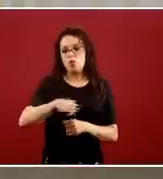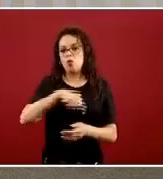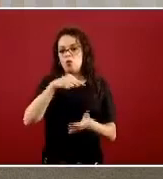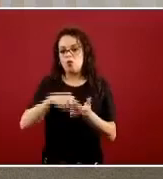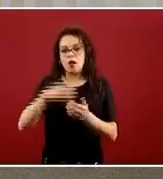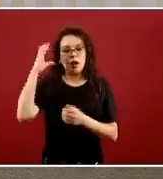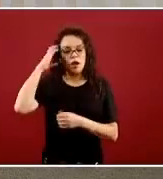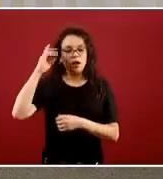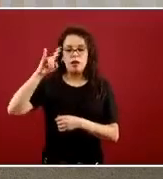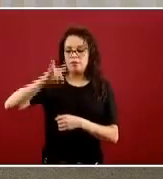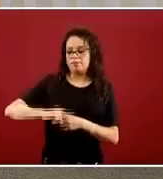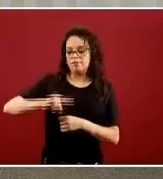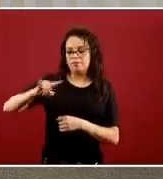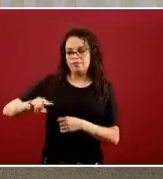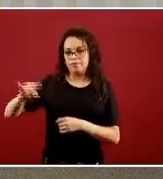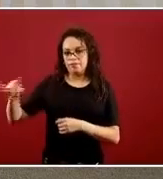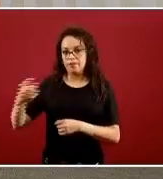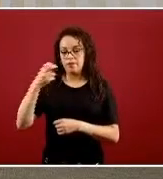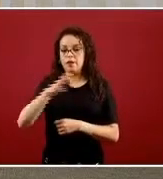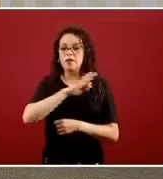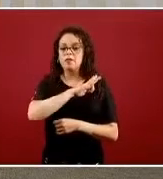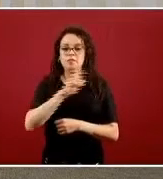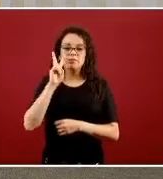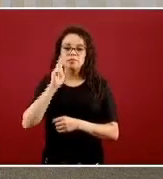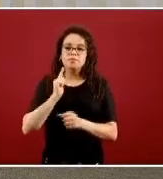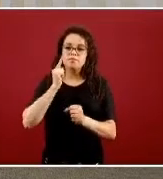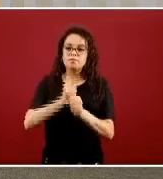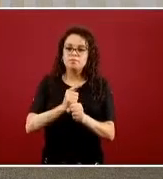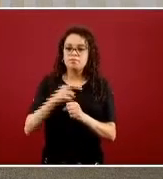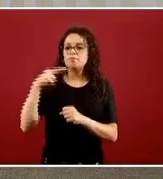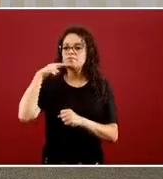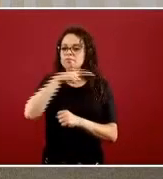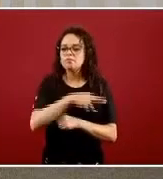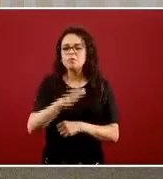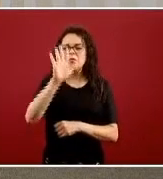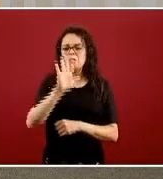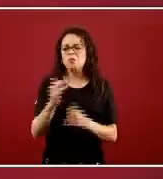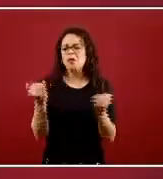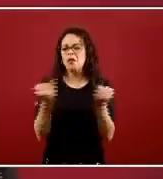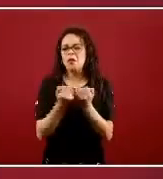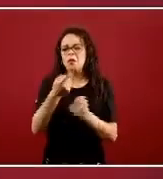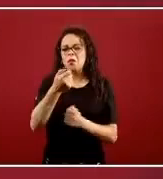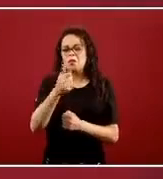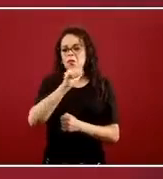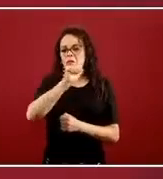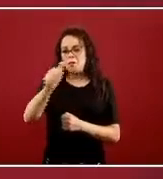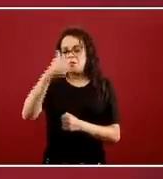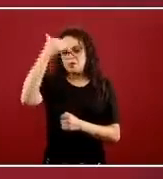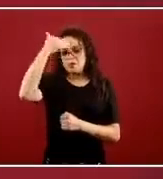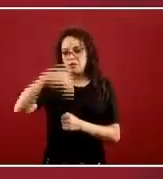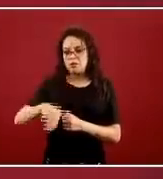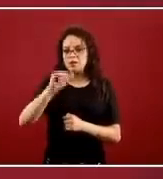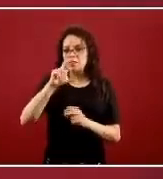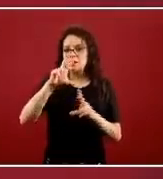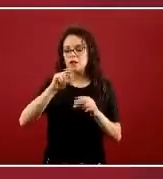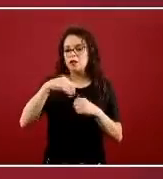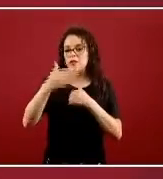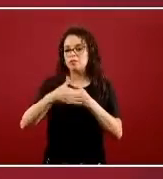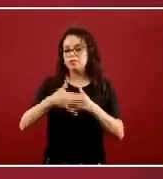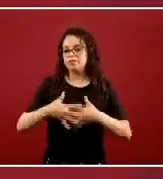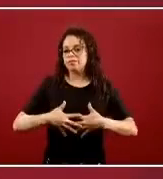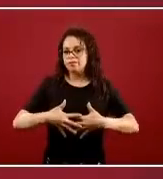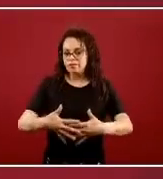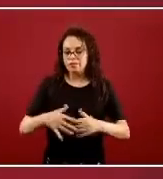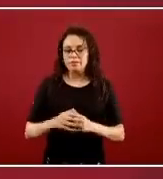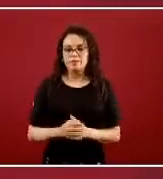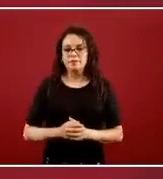son, para pronta visualización, parecidas a las pruebas de embarazo. Es una tirita reactiva, es un dispositivo de